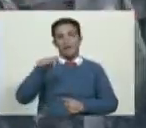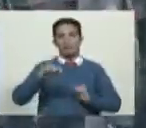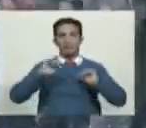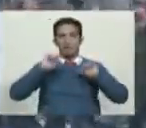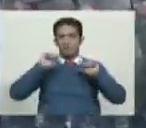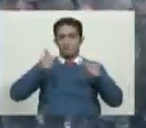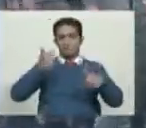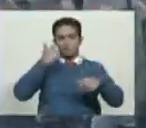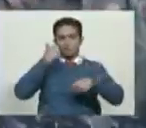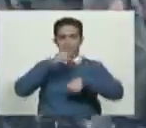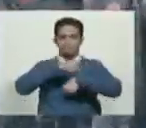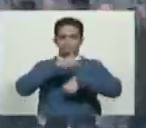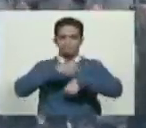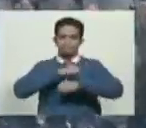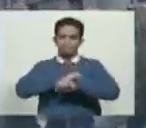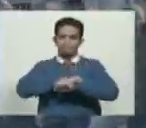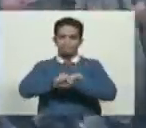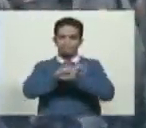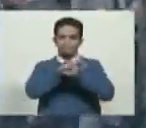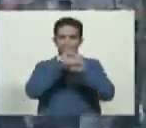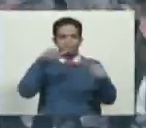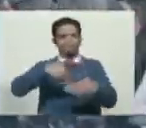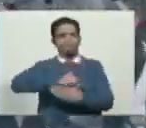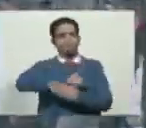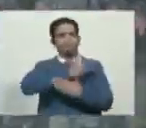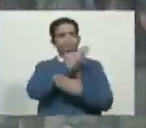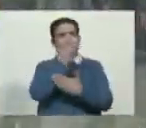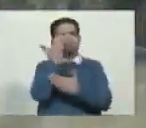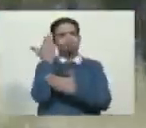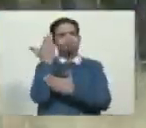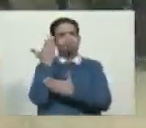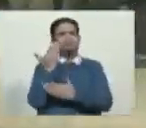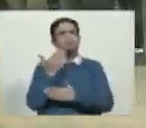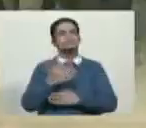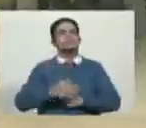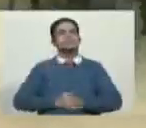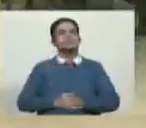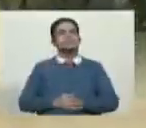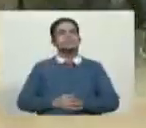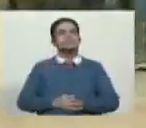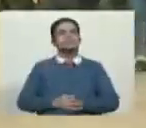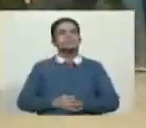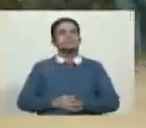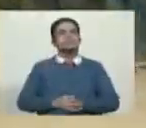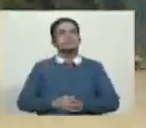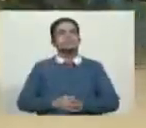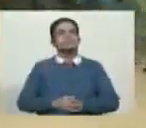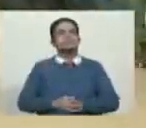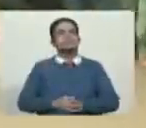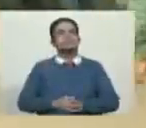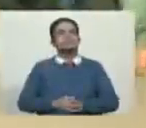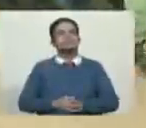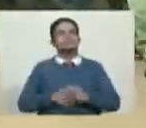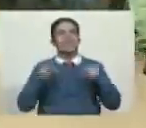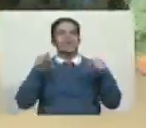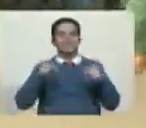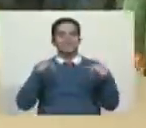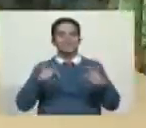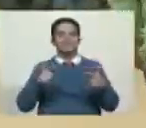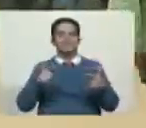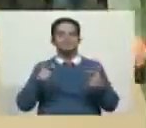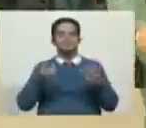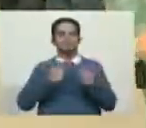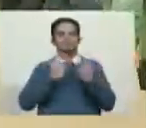mañana de este miércoles 30 de enero en el Batallón de Infantería General en Jefe Libertador Simón Bolívar, aquí en Fuerte Tiuna.